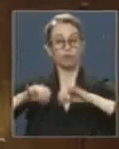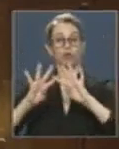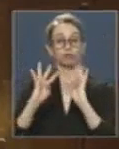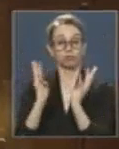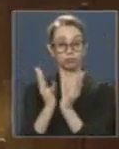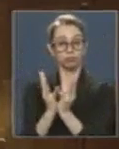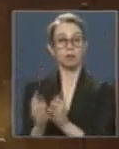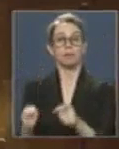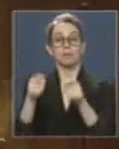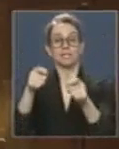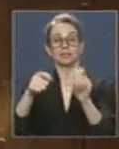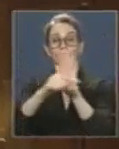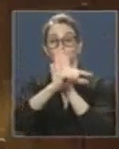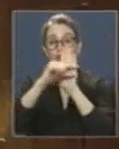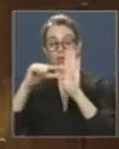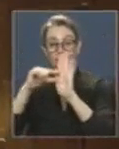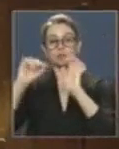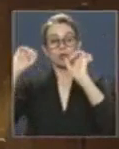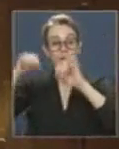una indicación